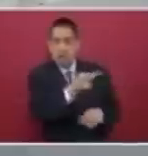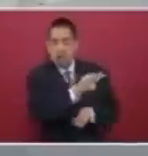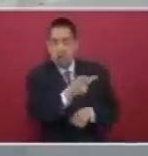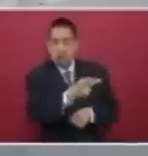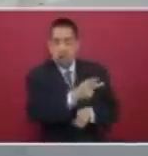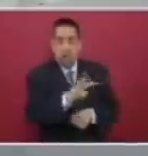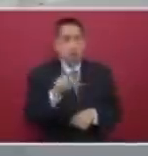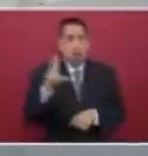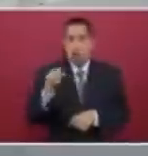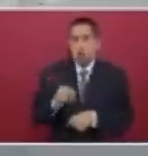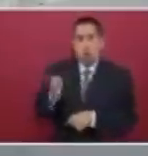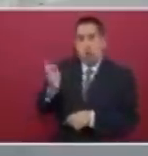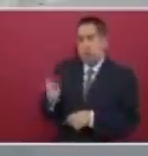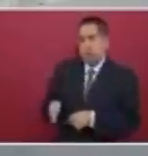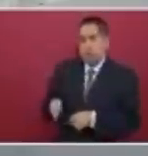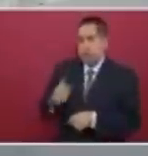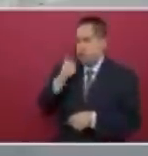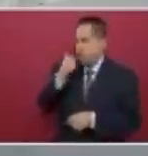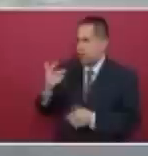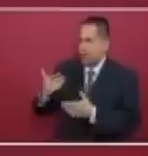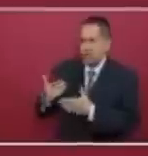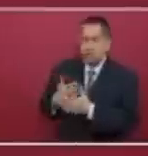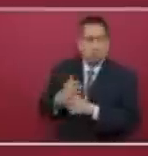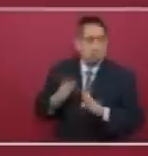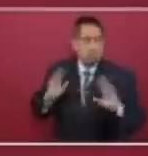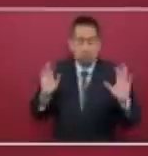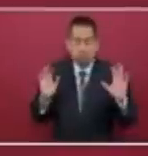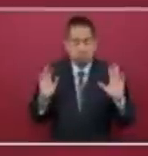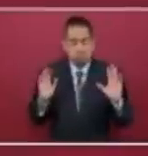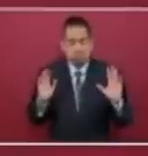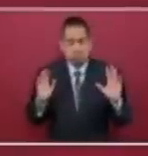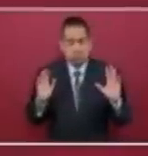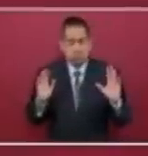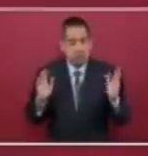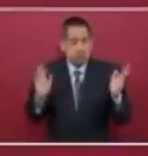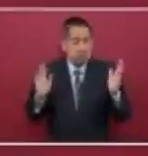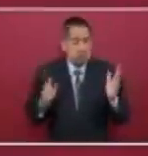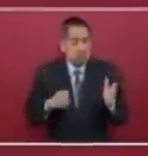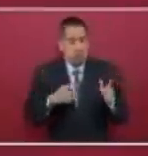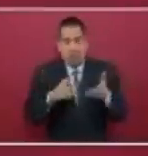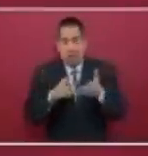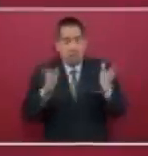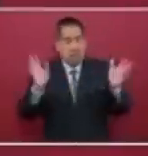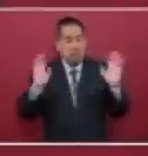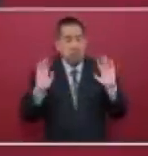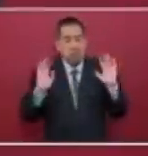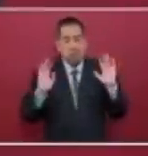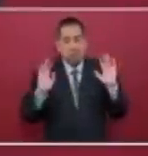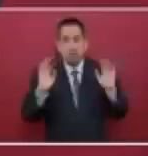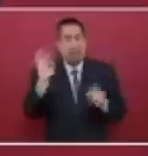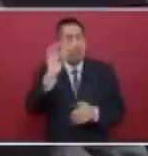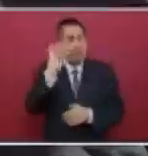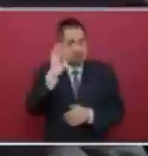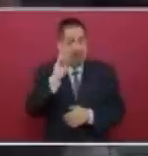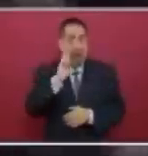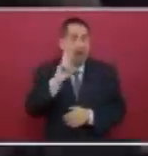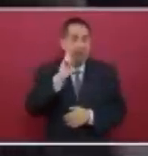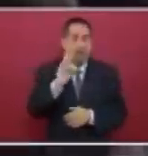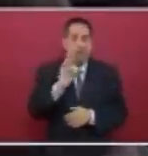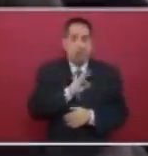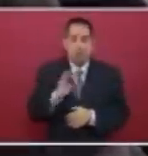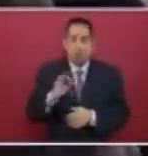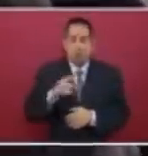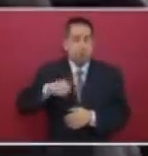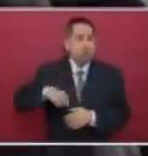aceptan la propuesta bueno queda abierta la posibilidad y